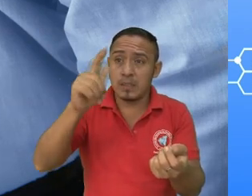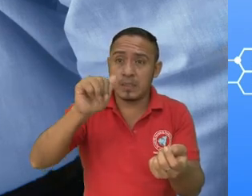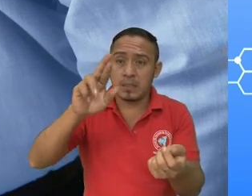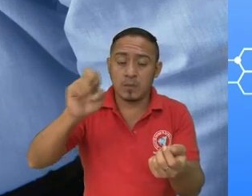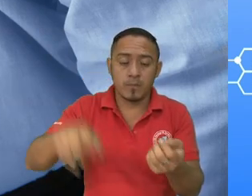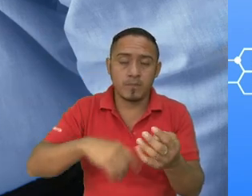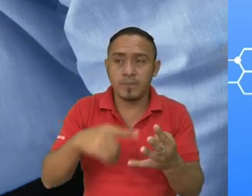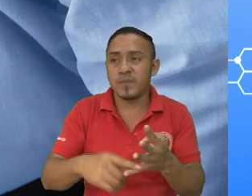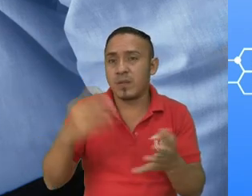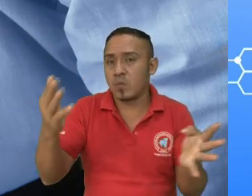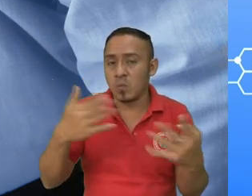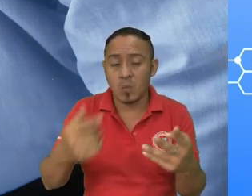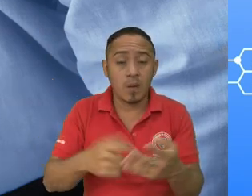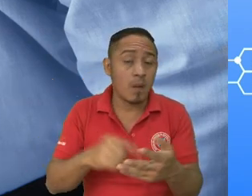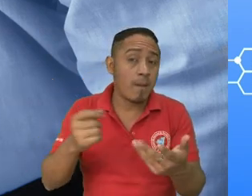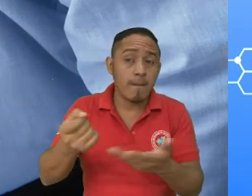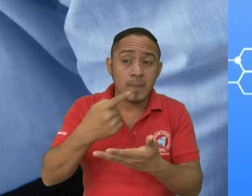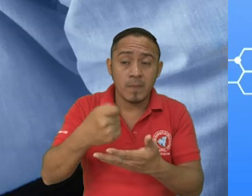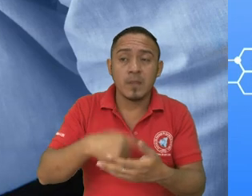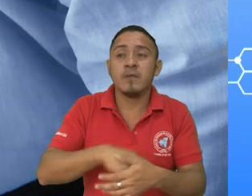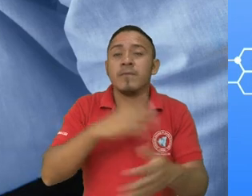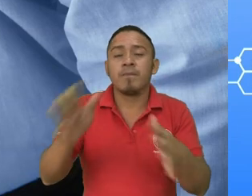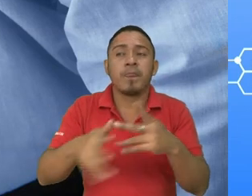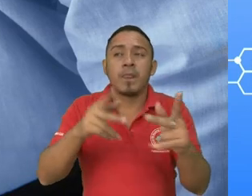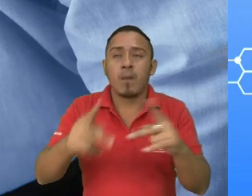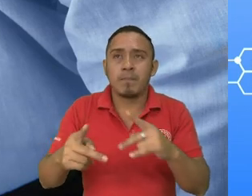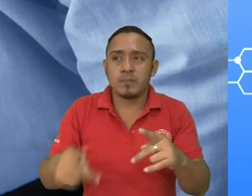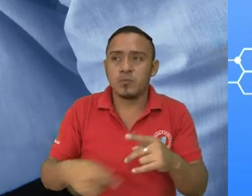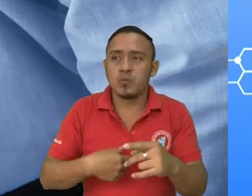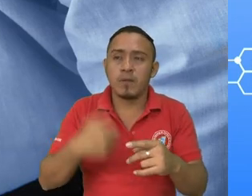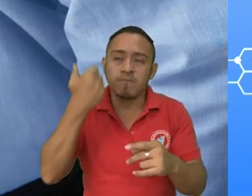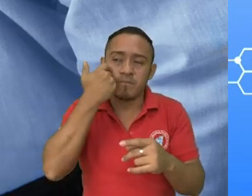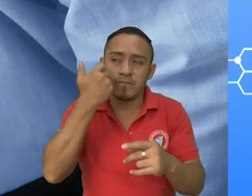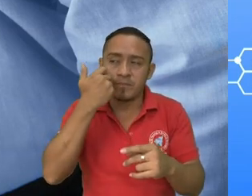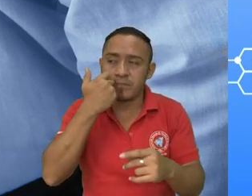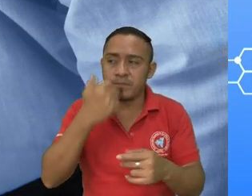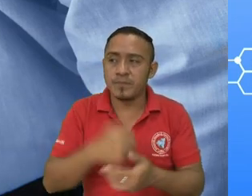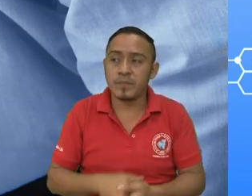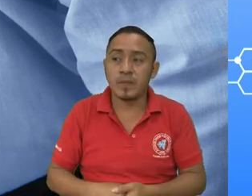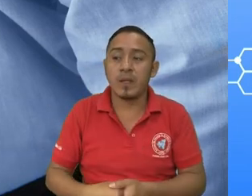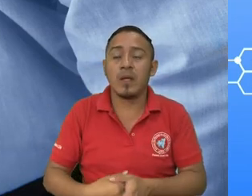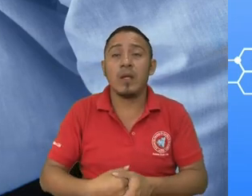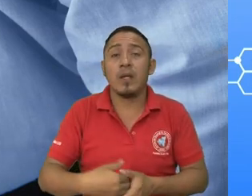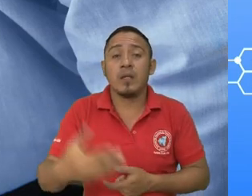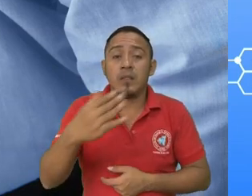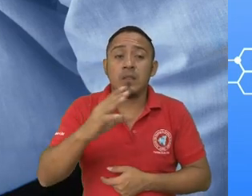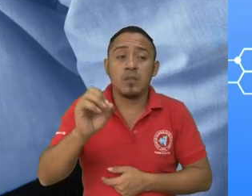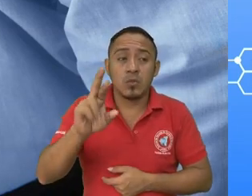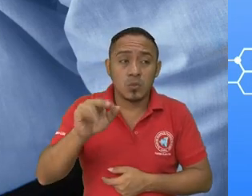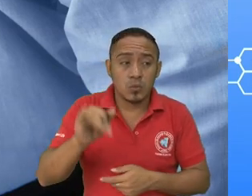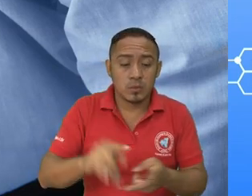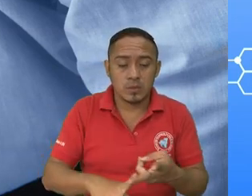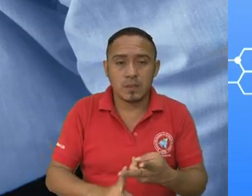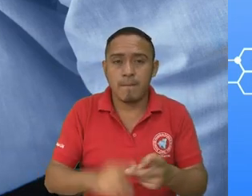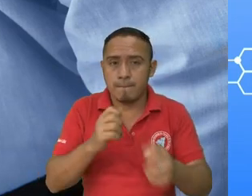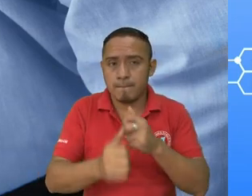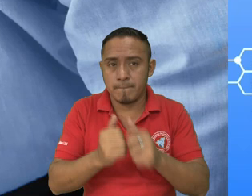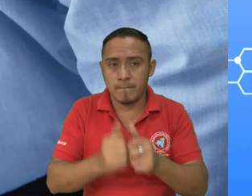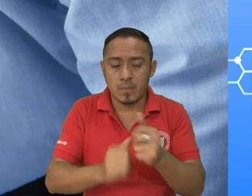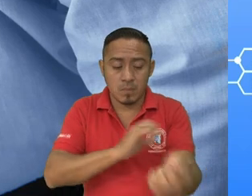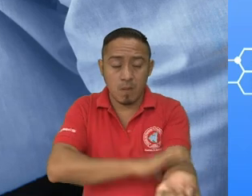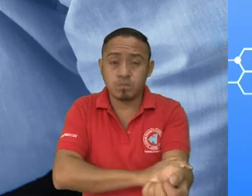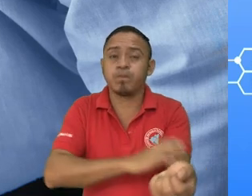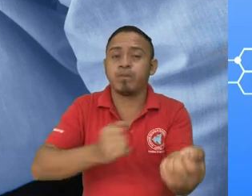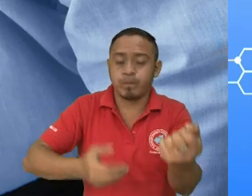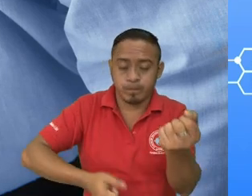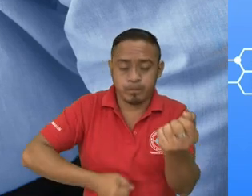con tratamiento, las personas que ya tienen una previa enfermedad crónica como los que diabetes, hipertensión,